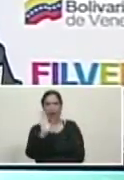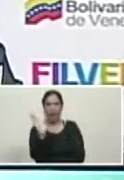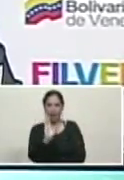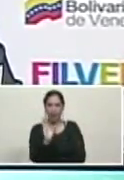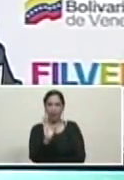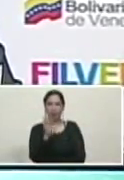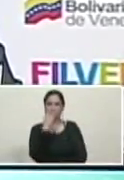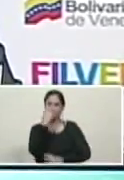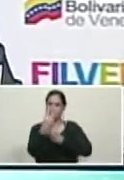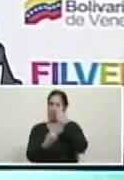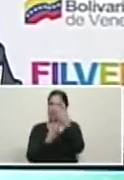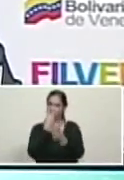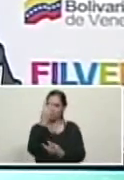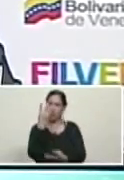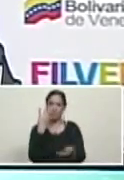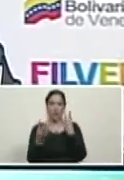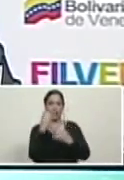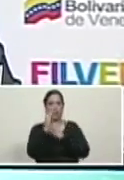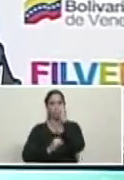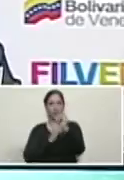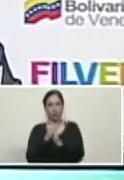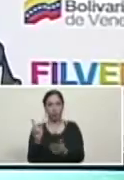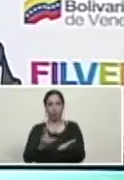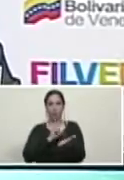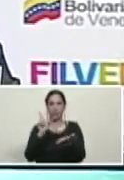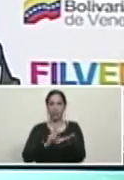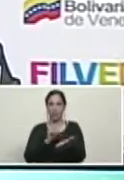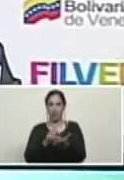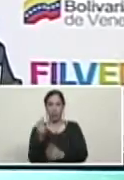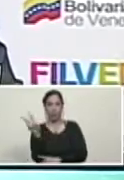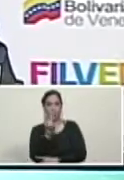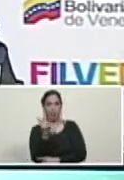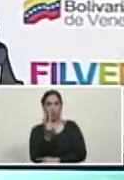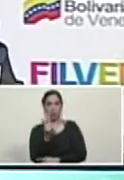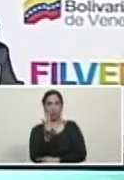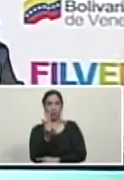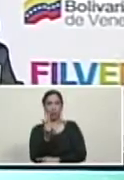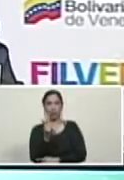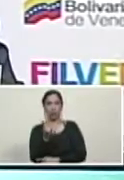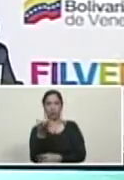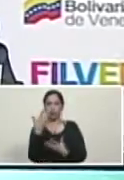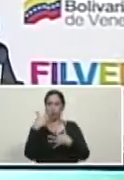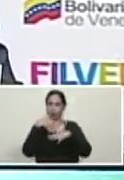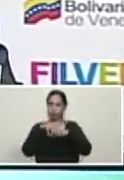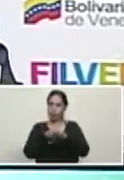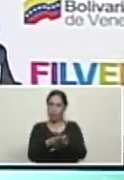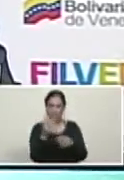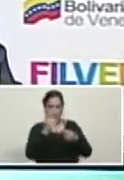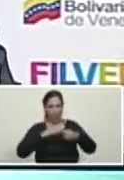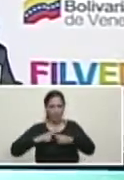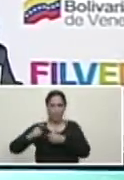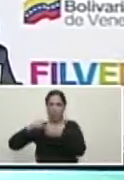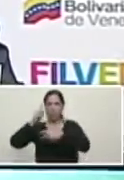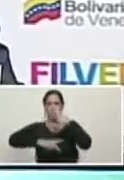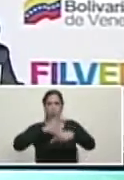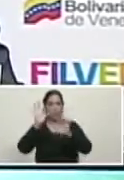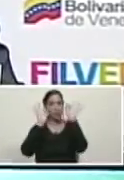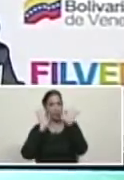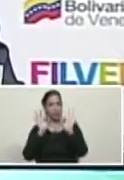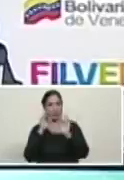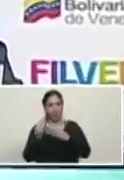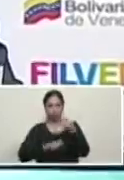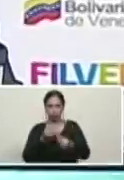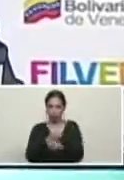a la Feria Internacional del Libro de Venezuela e integrarse a la programación que se ha hecho especialmente